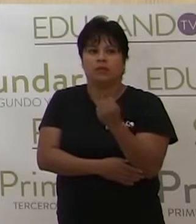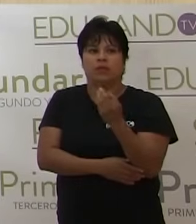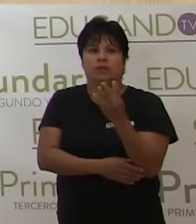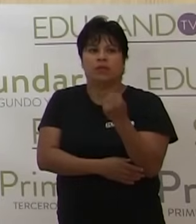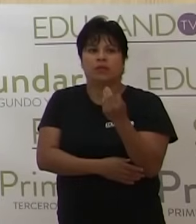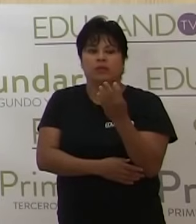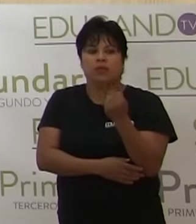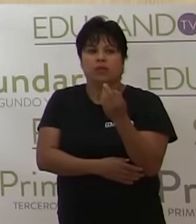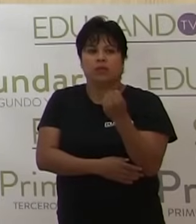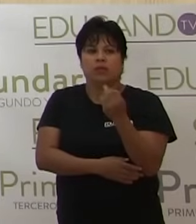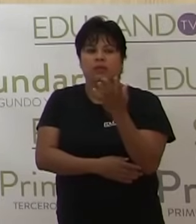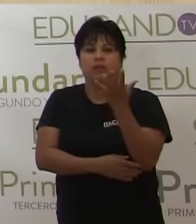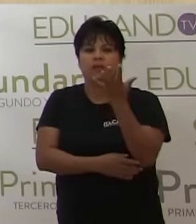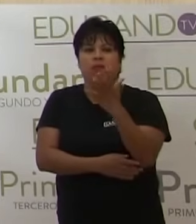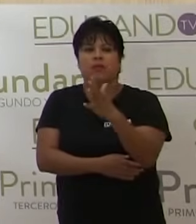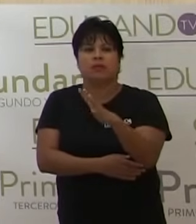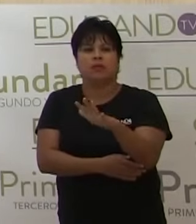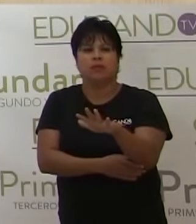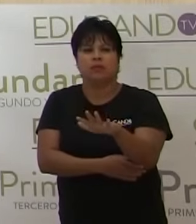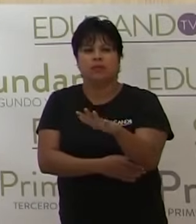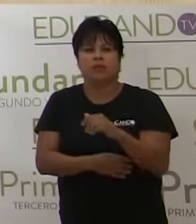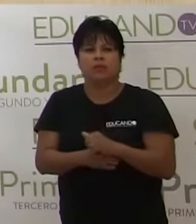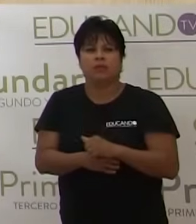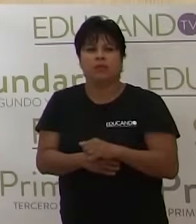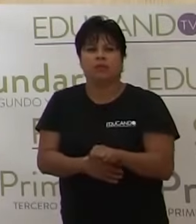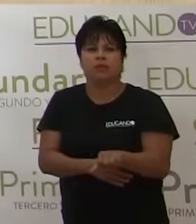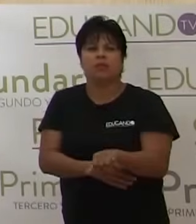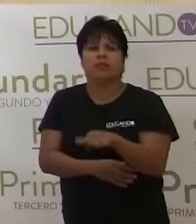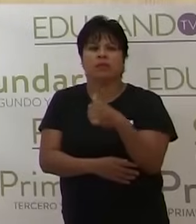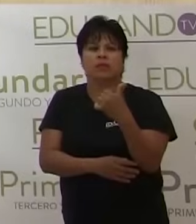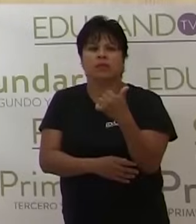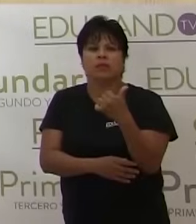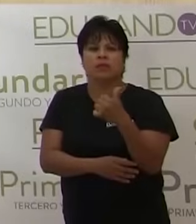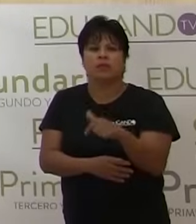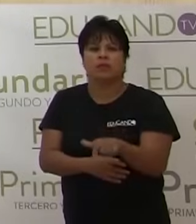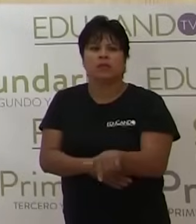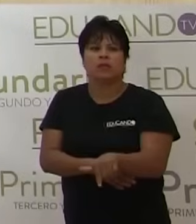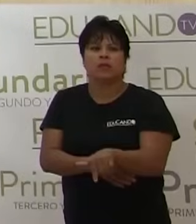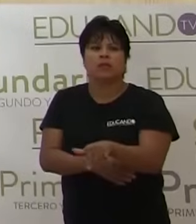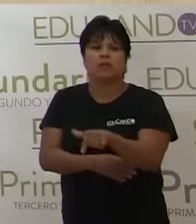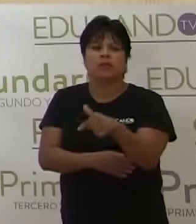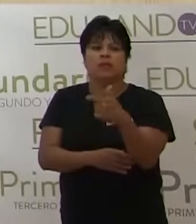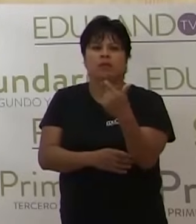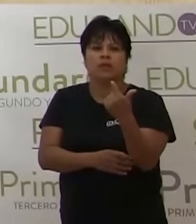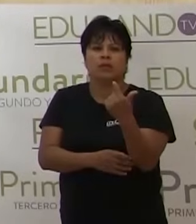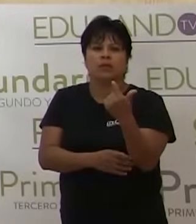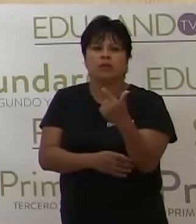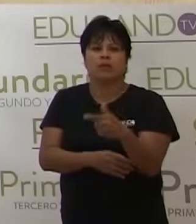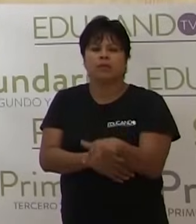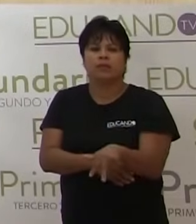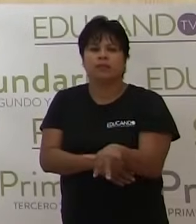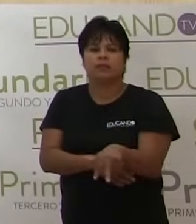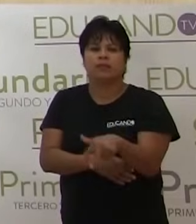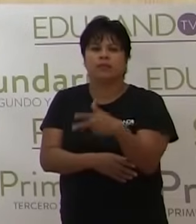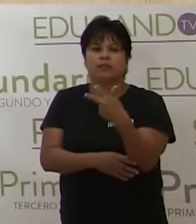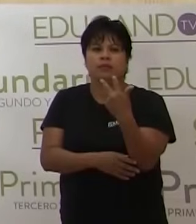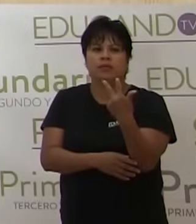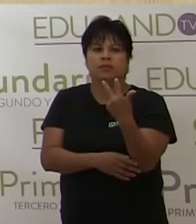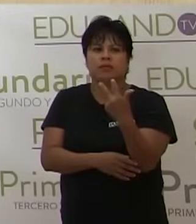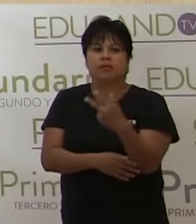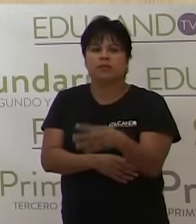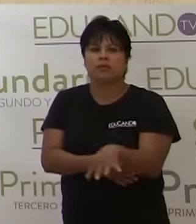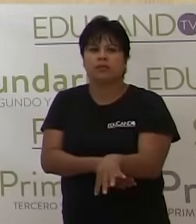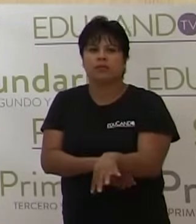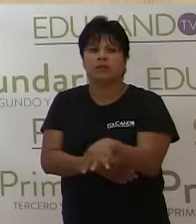8 9 10 11 12